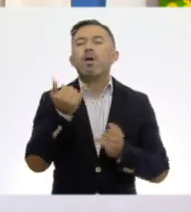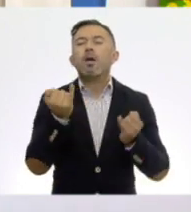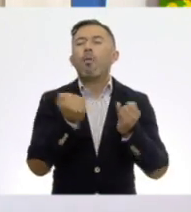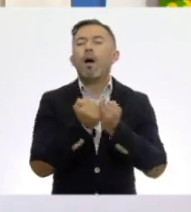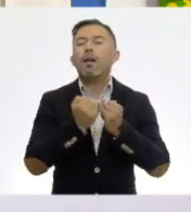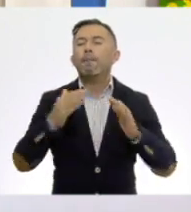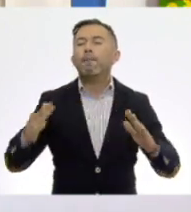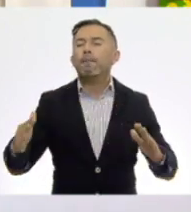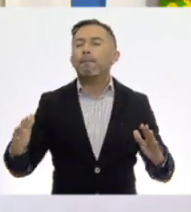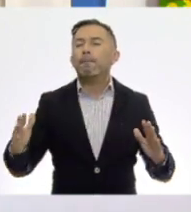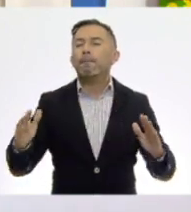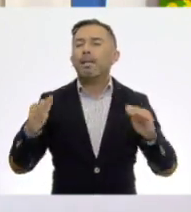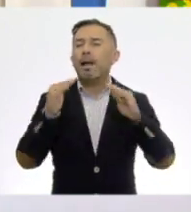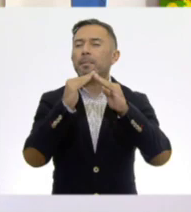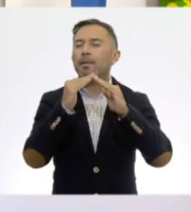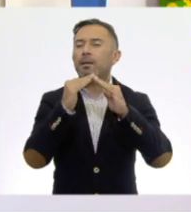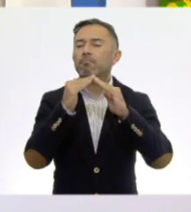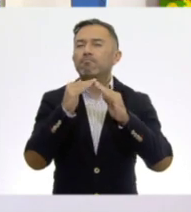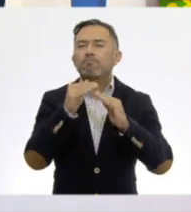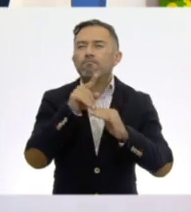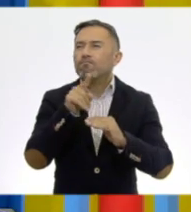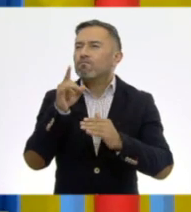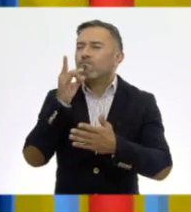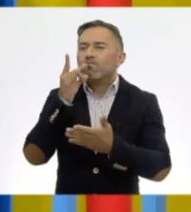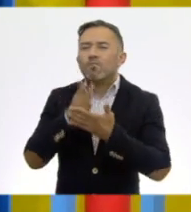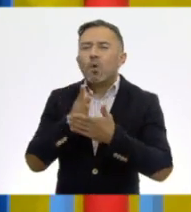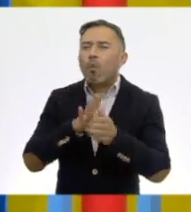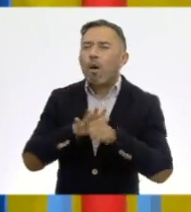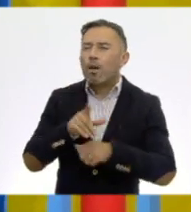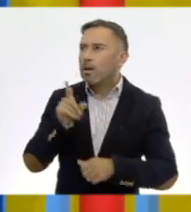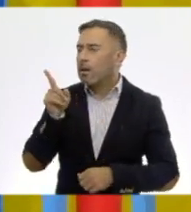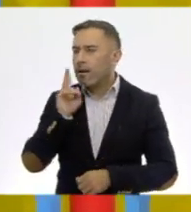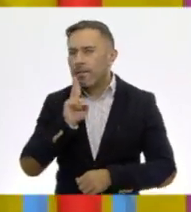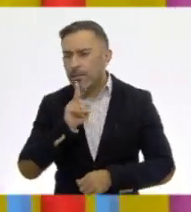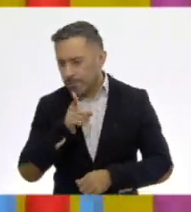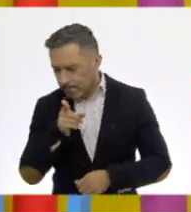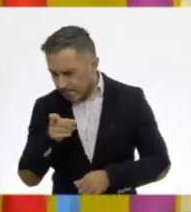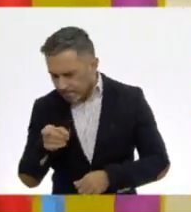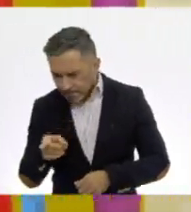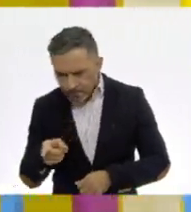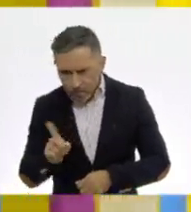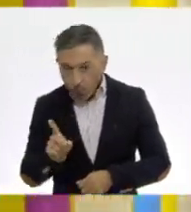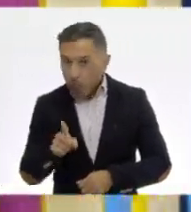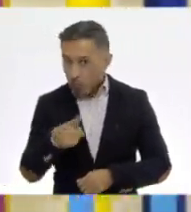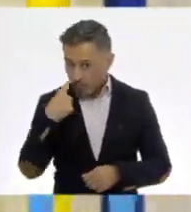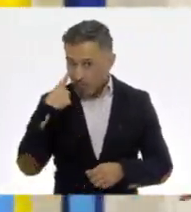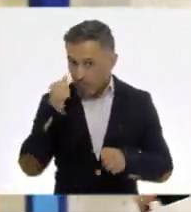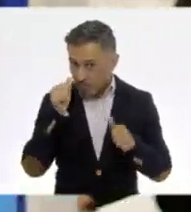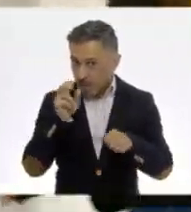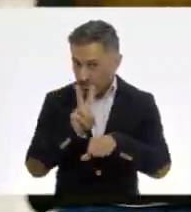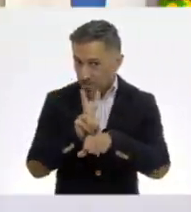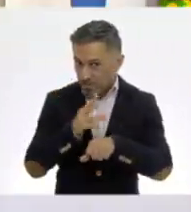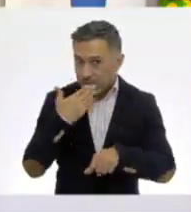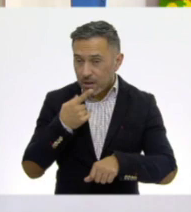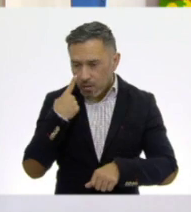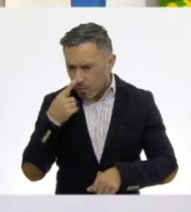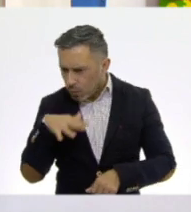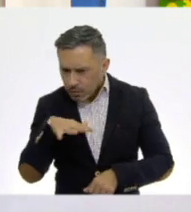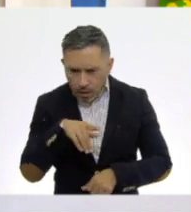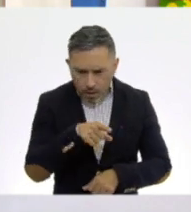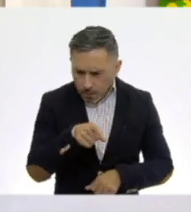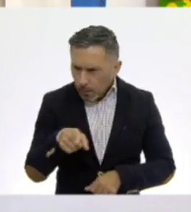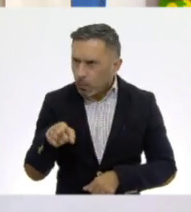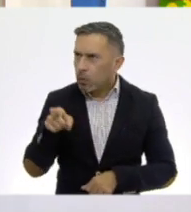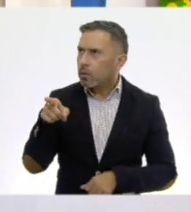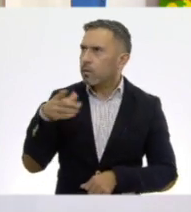A ver, ayúdenme a encontrar. Acá, no. Fíjate bien, busca, busca. No. Ah, ¿puede estar